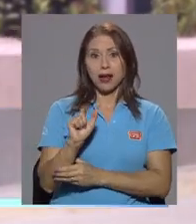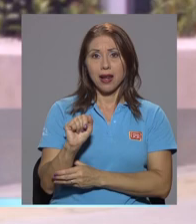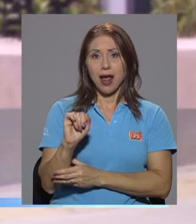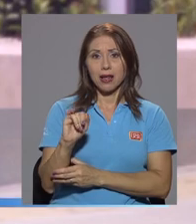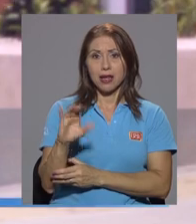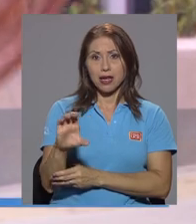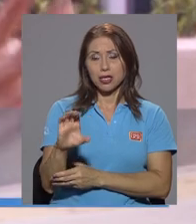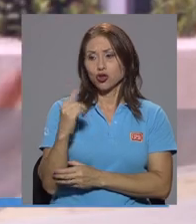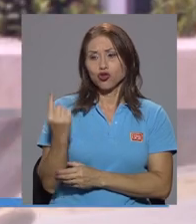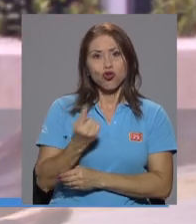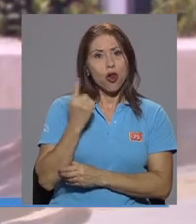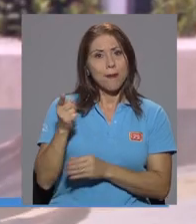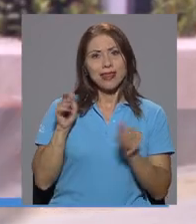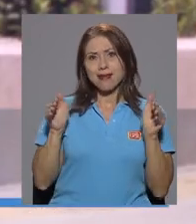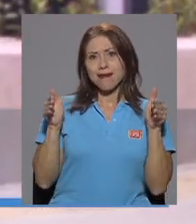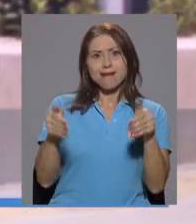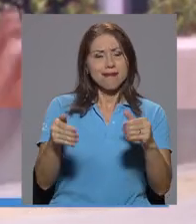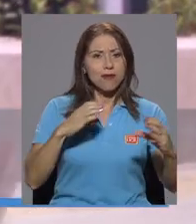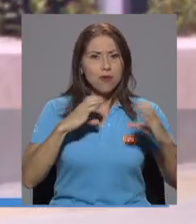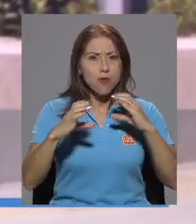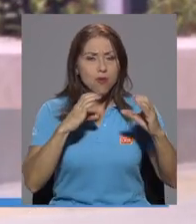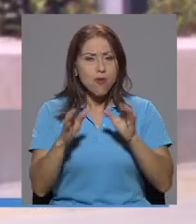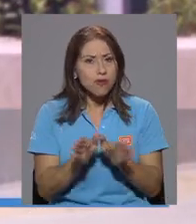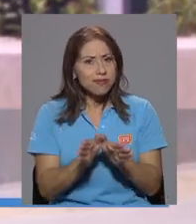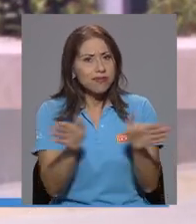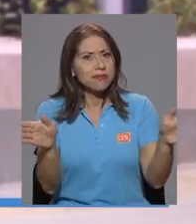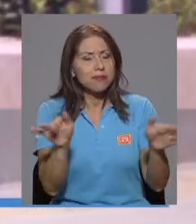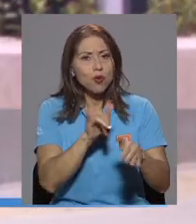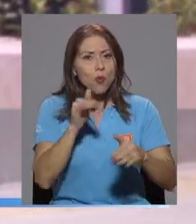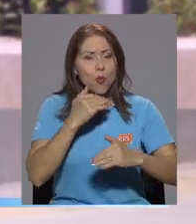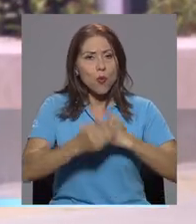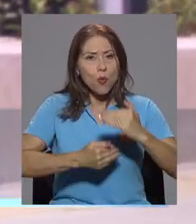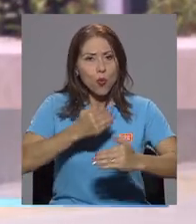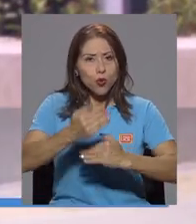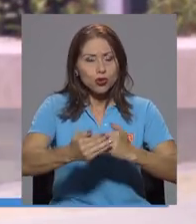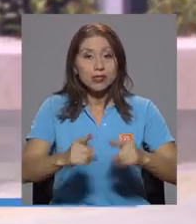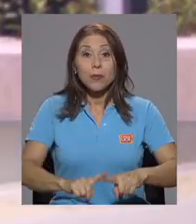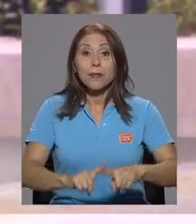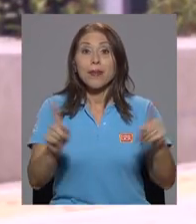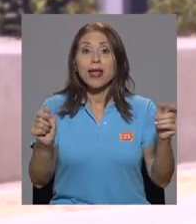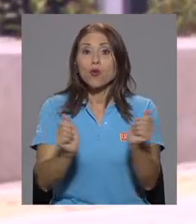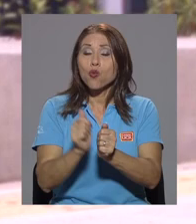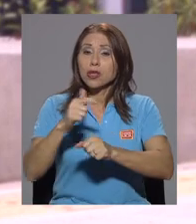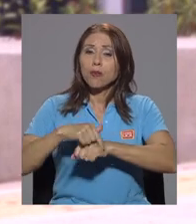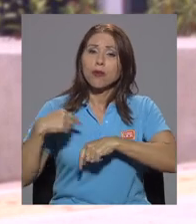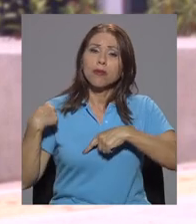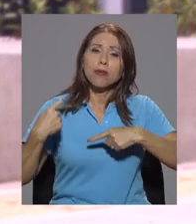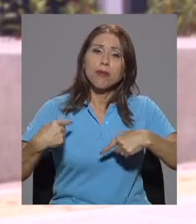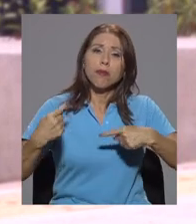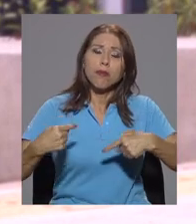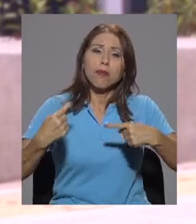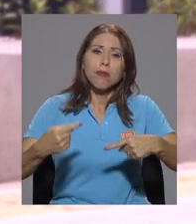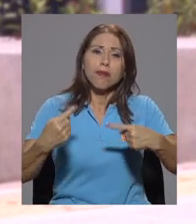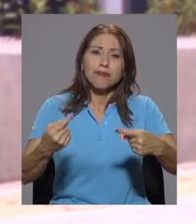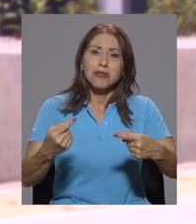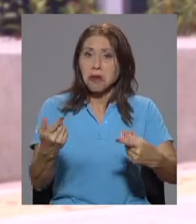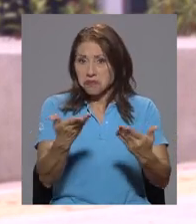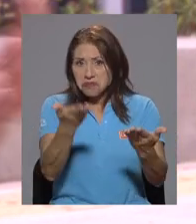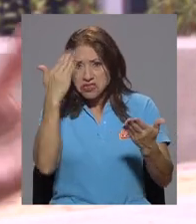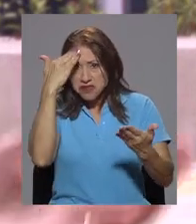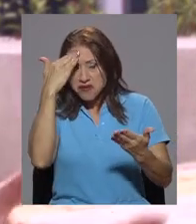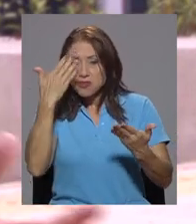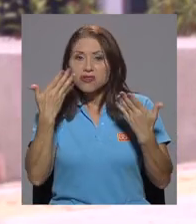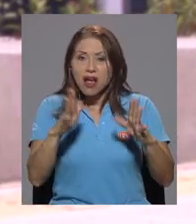se trataba la comunicación en general como proceso, pero con el correr del tiempo, todos lo sabemos, la comunicación se ha